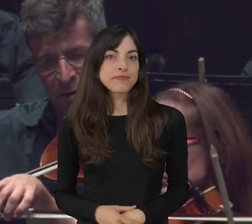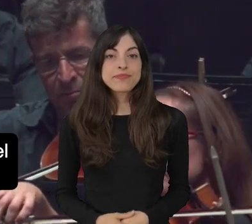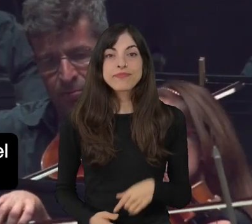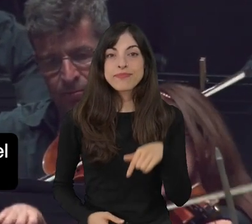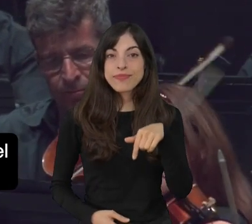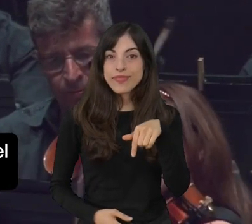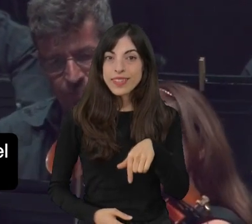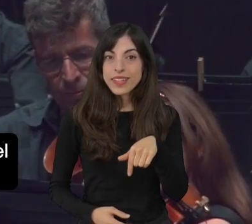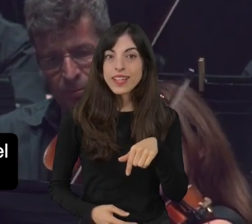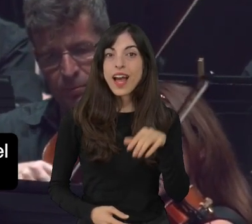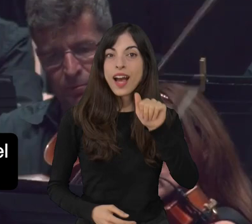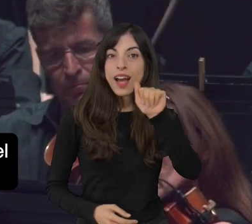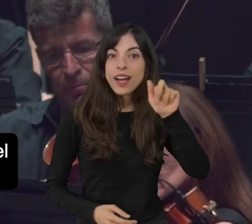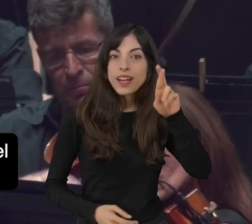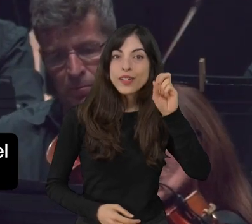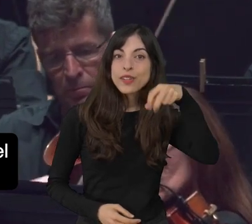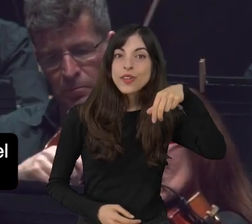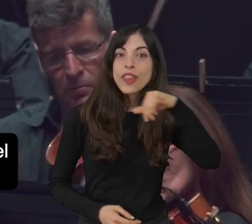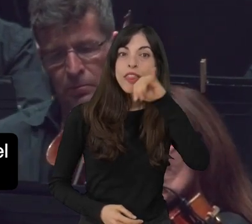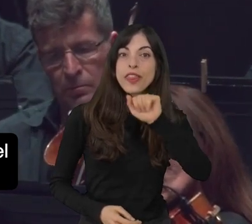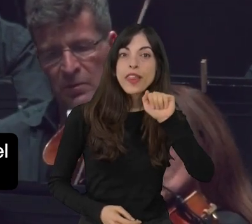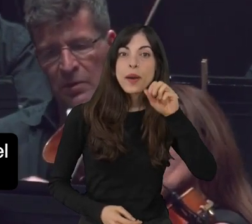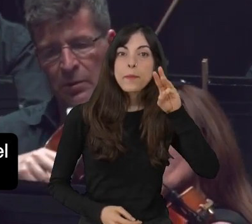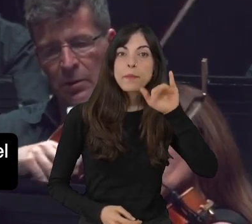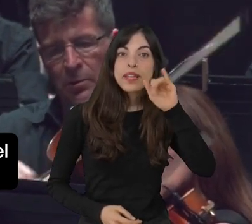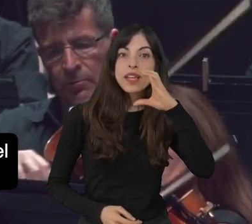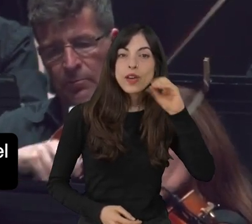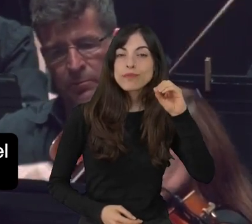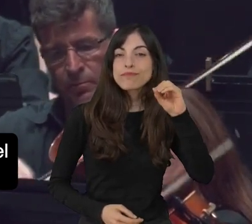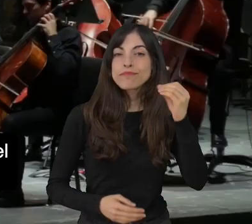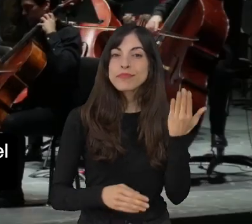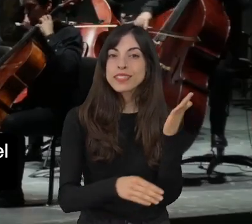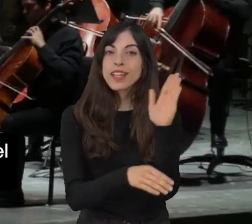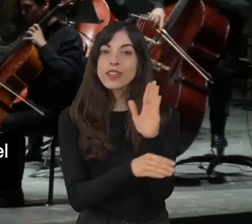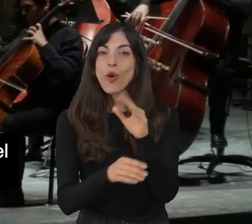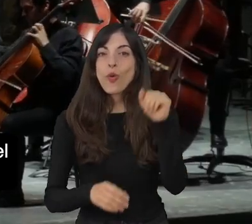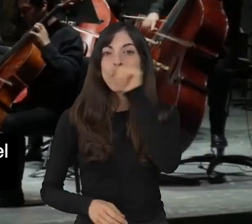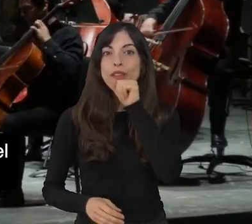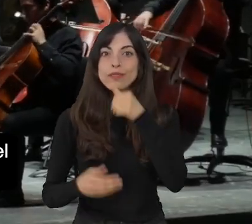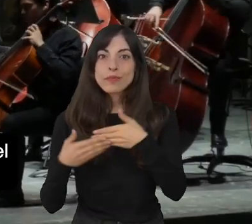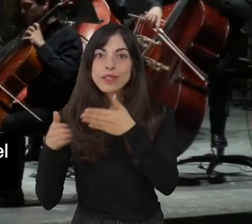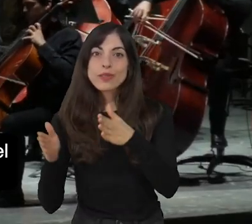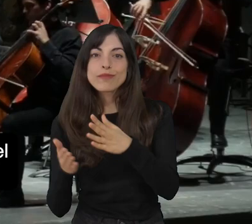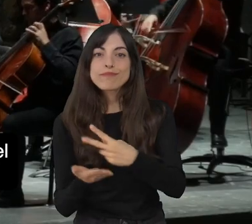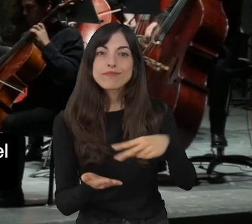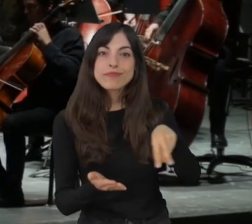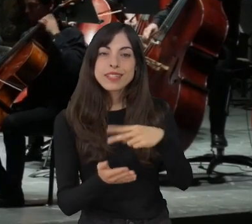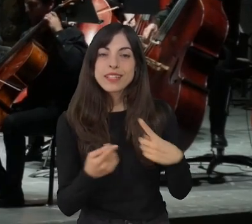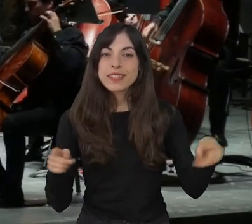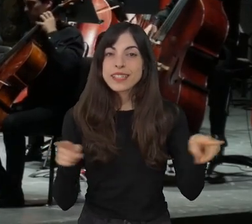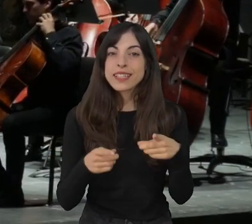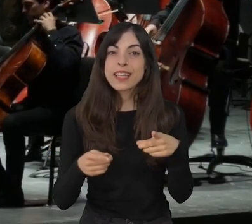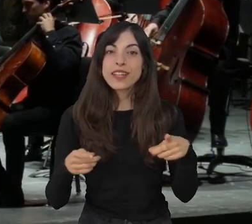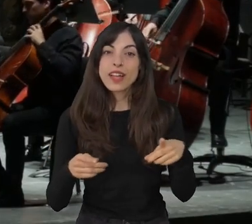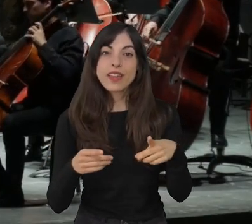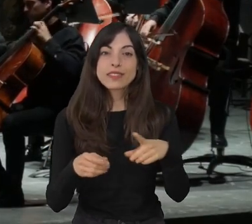En esta ocasión, el maestro Aarón Zapico presenta un cartel de oberturas, sinfonías y danzas a la moda de